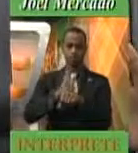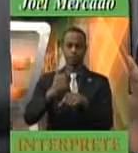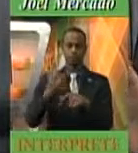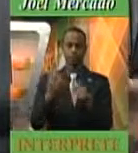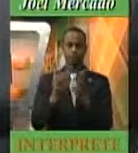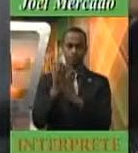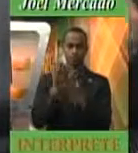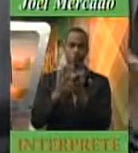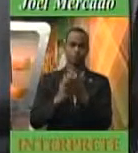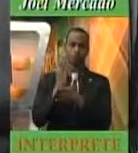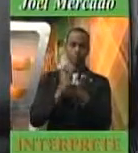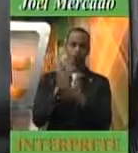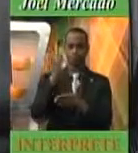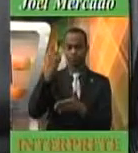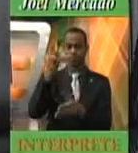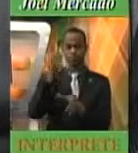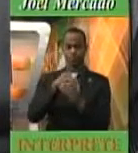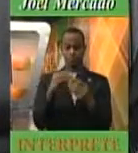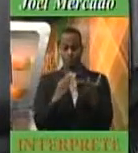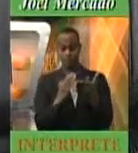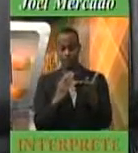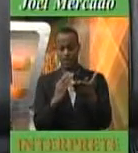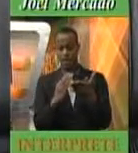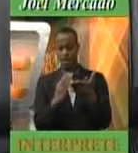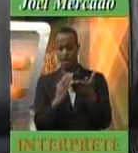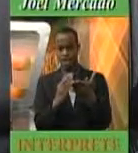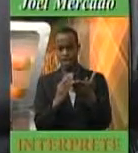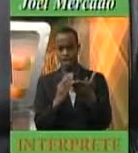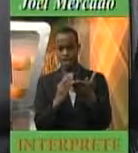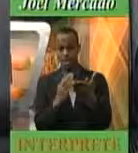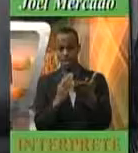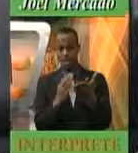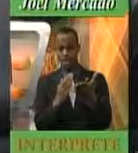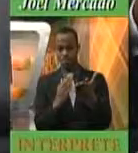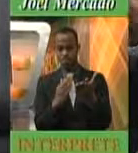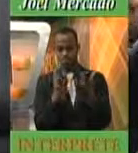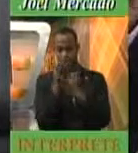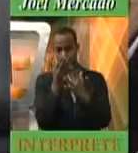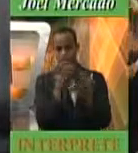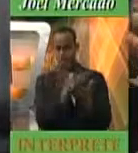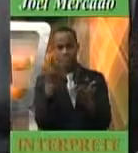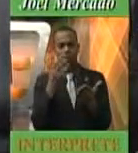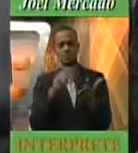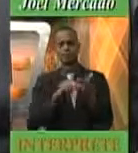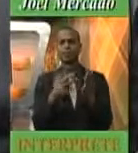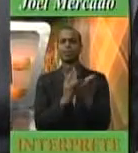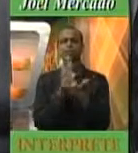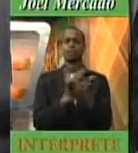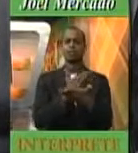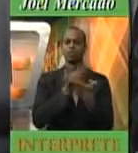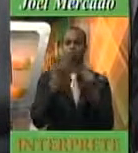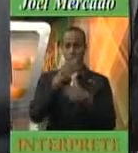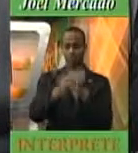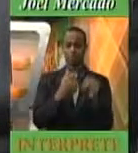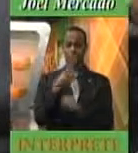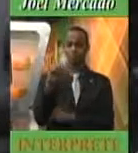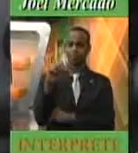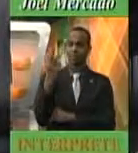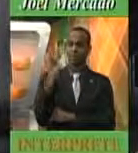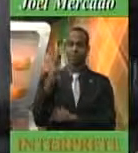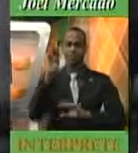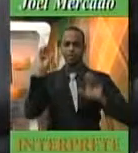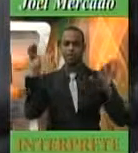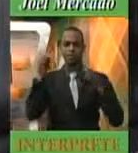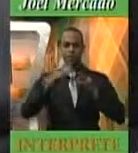que accesen. Sin acceso no hay derecho. Entonces, ya en el 16 es importante atacar, Guillermo y Ramón, en el tema